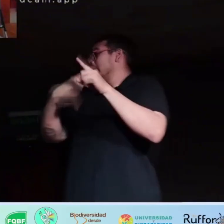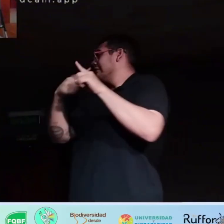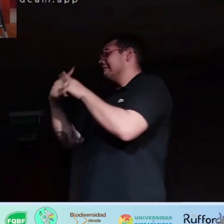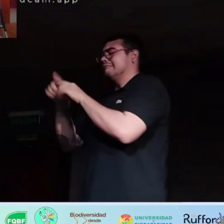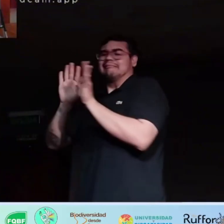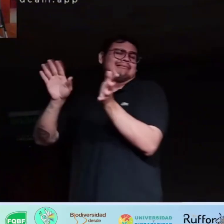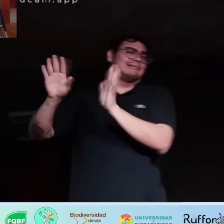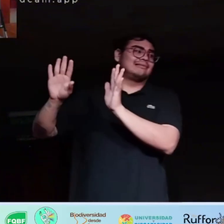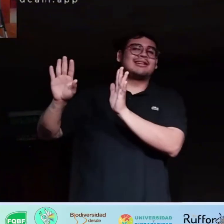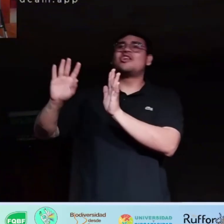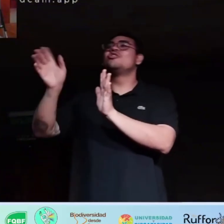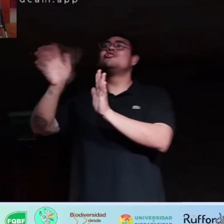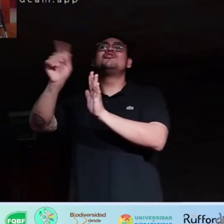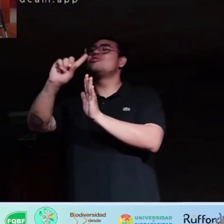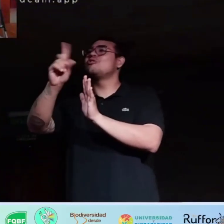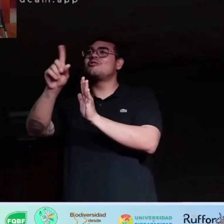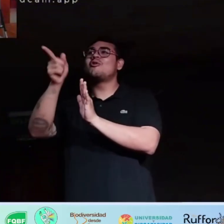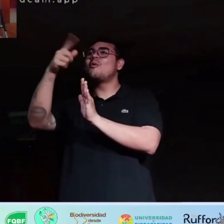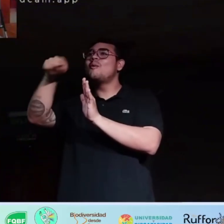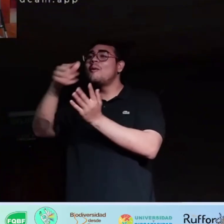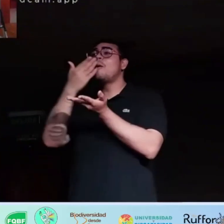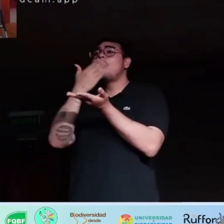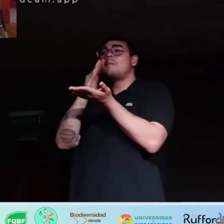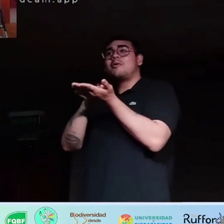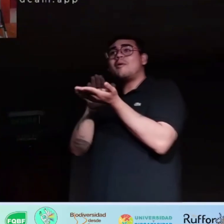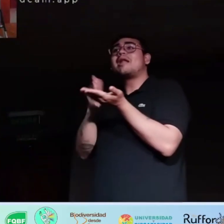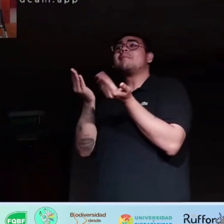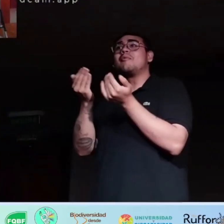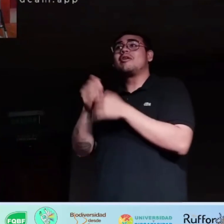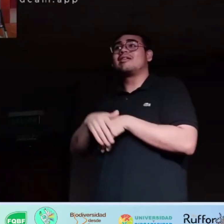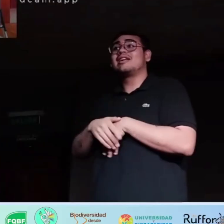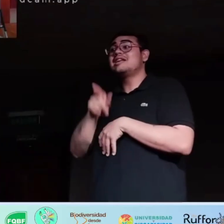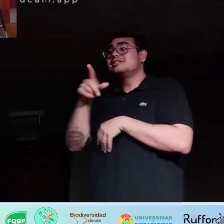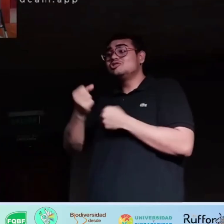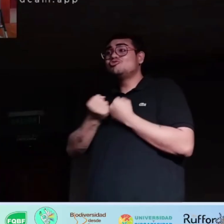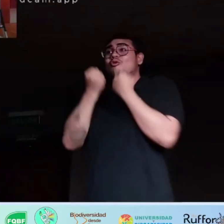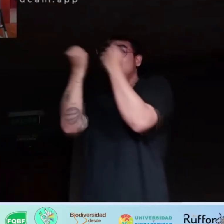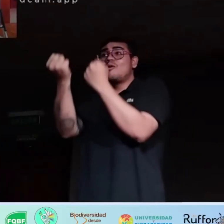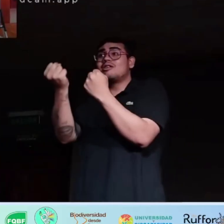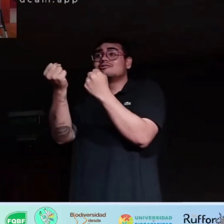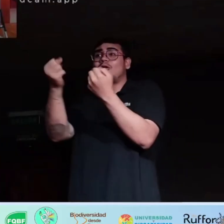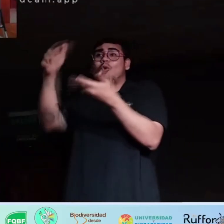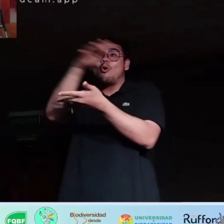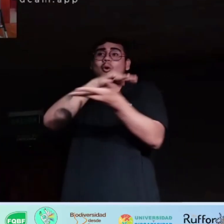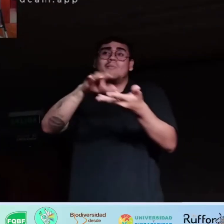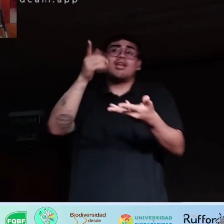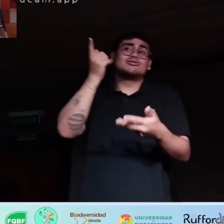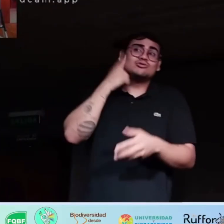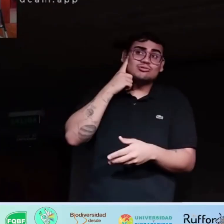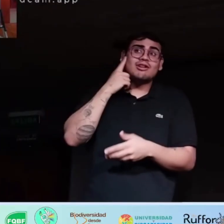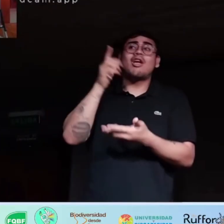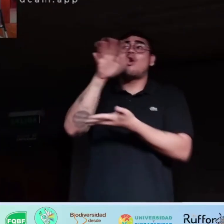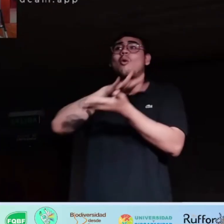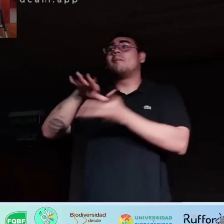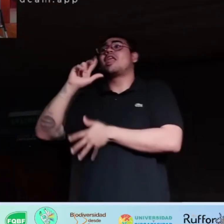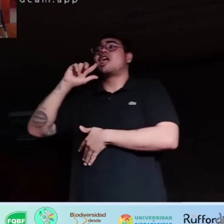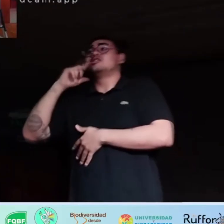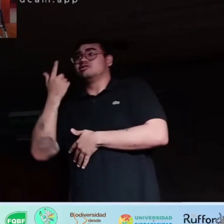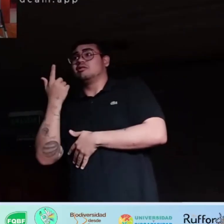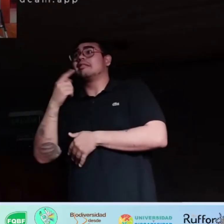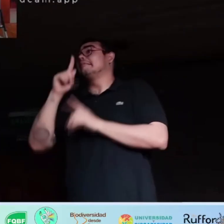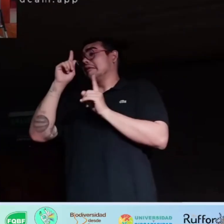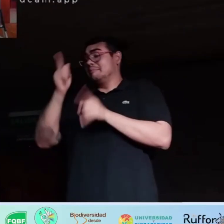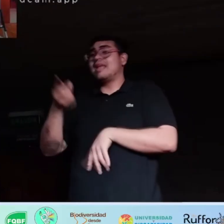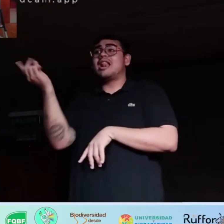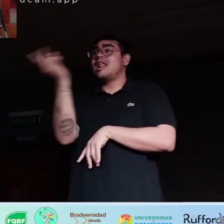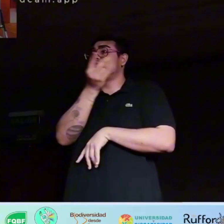oyentes y no oyentes. Nosotros ahora nos hemos puesto el desafío de llegar a este grupo porque queremos esto que hacemos y nos